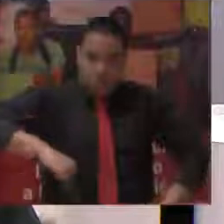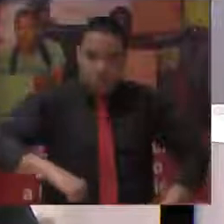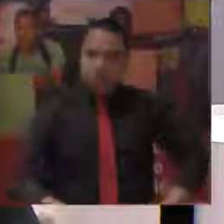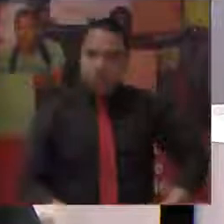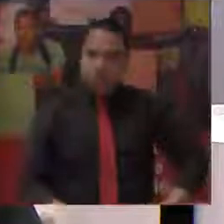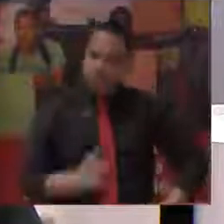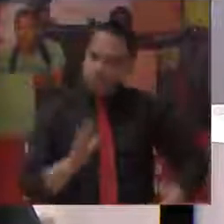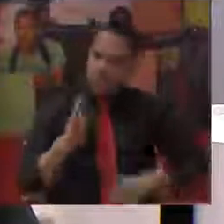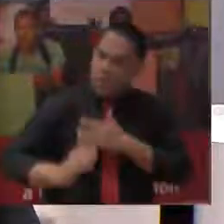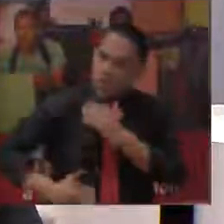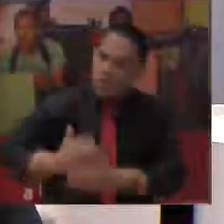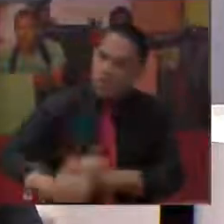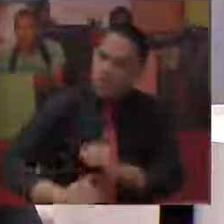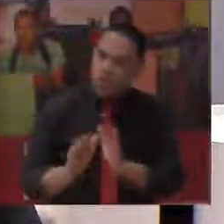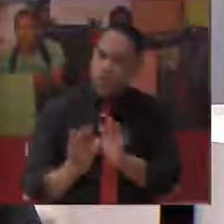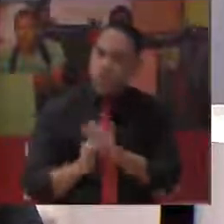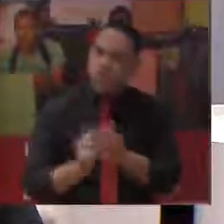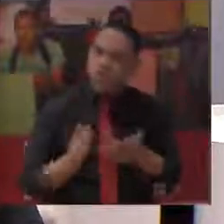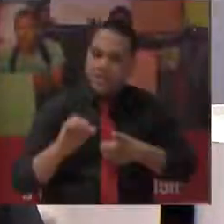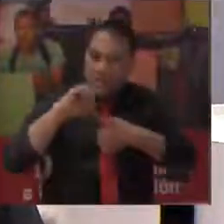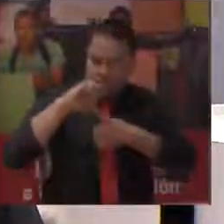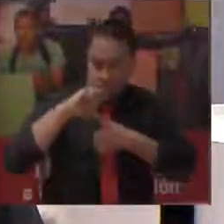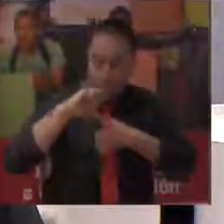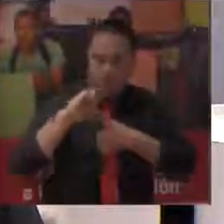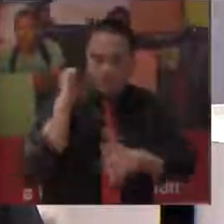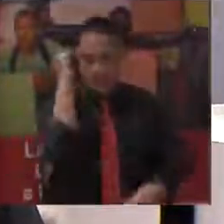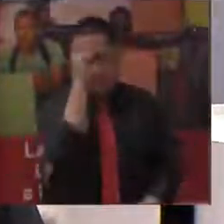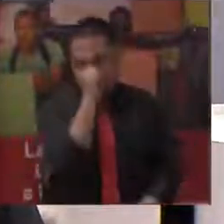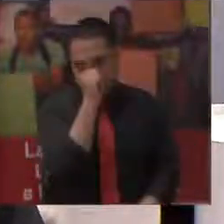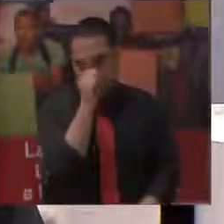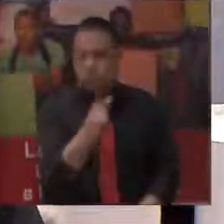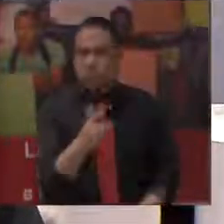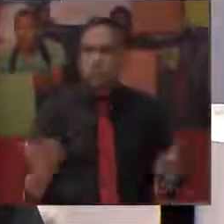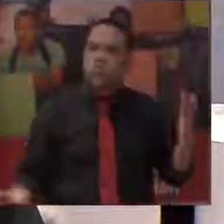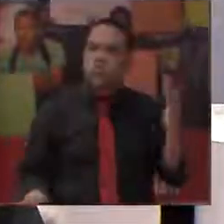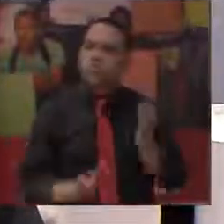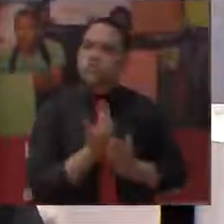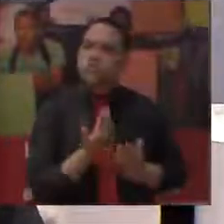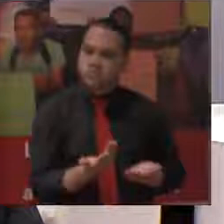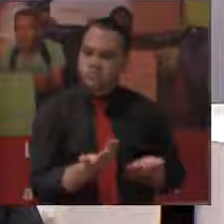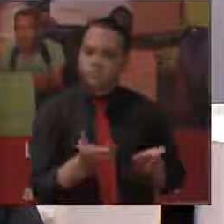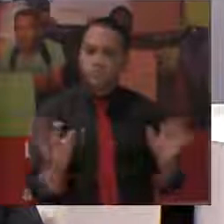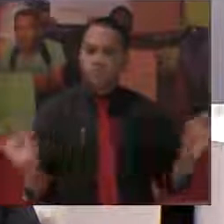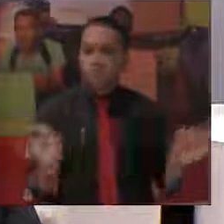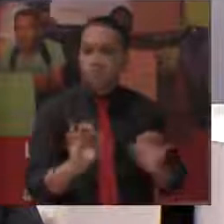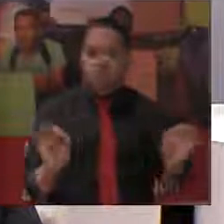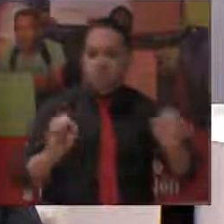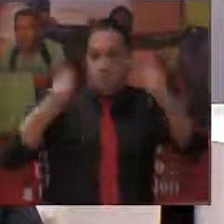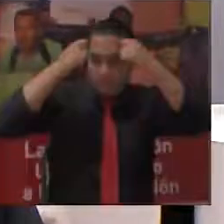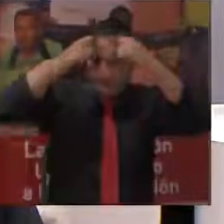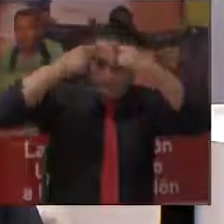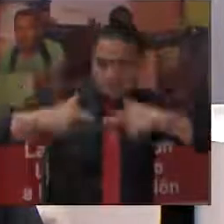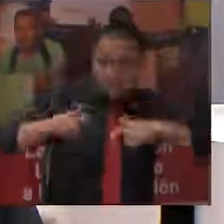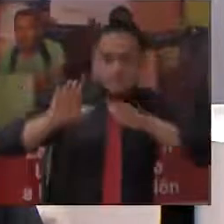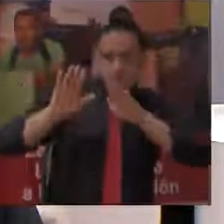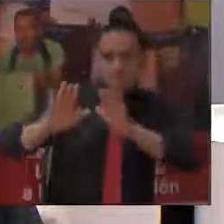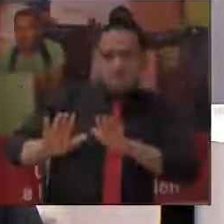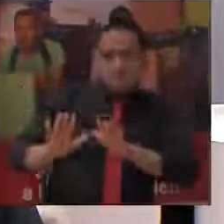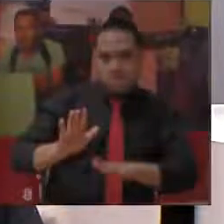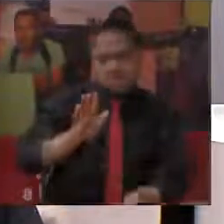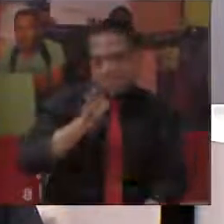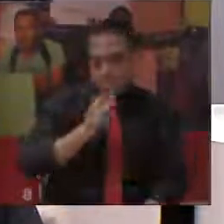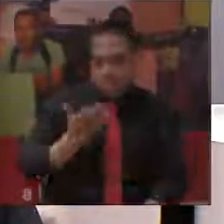Esos procesos se caracterizaron en Centroamérica y en África por la fractura total o la inexistencia de Estados de Derecho.